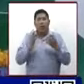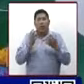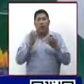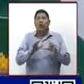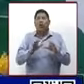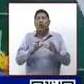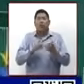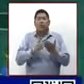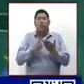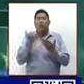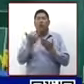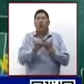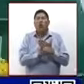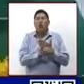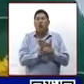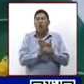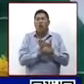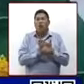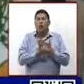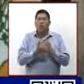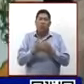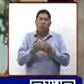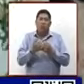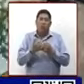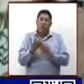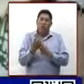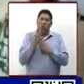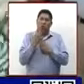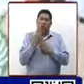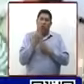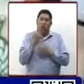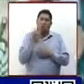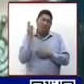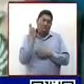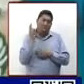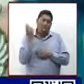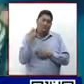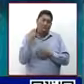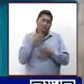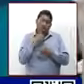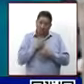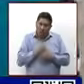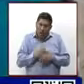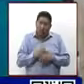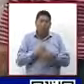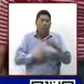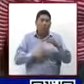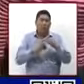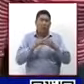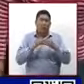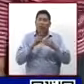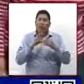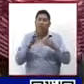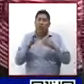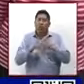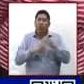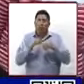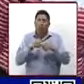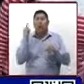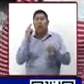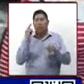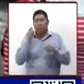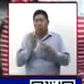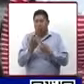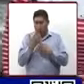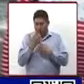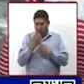de ley de la jubilación forzosa a los 65 años. El sindicato del ramo aclaró hoy que la medida de presión se suspendería con una simple firma del